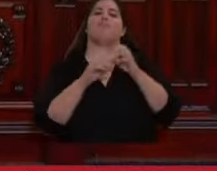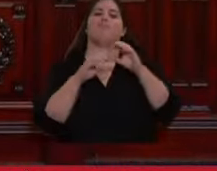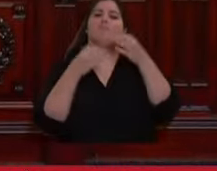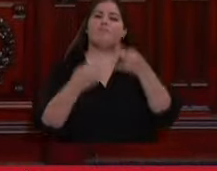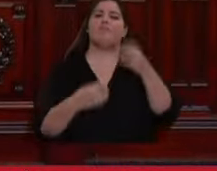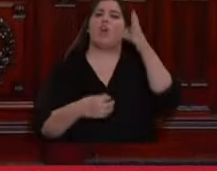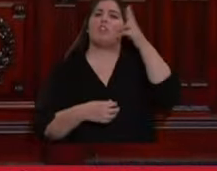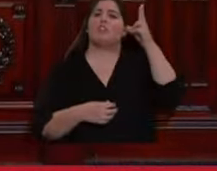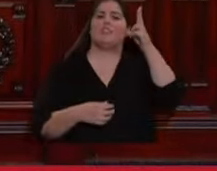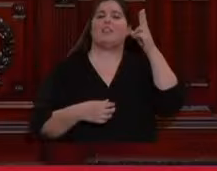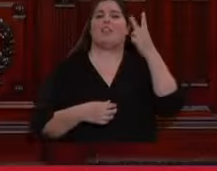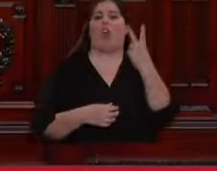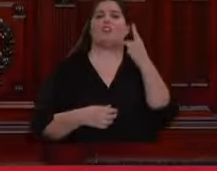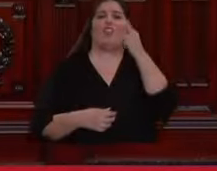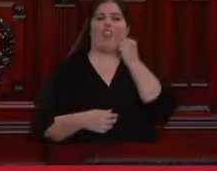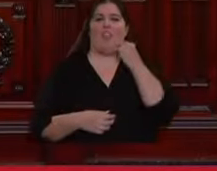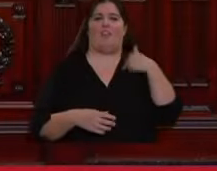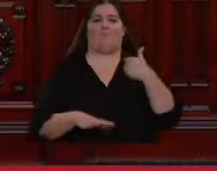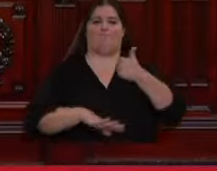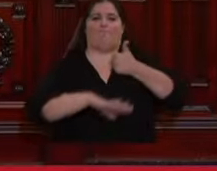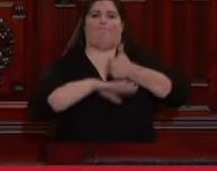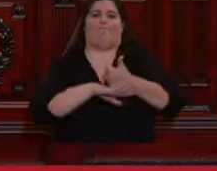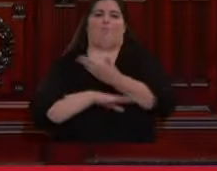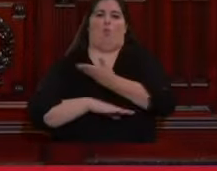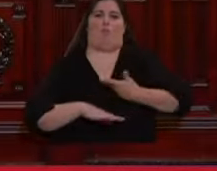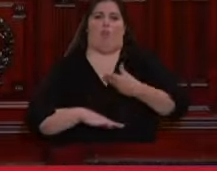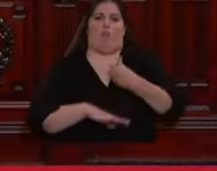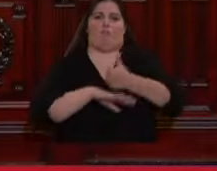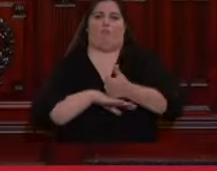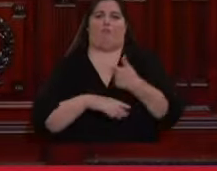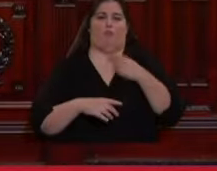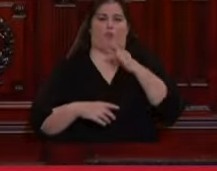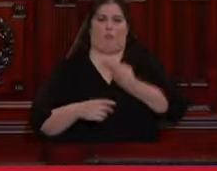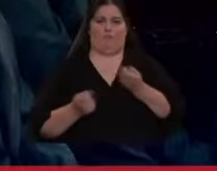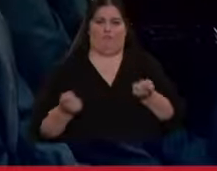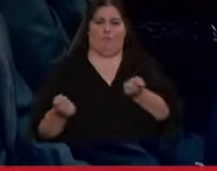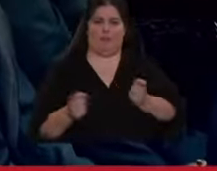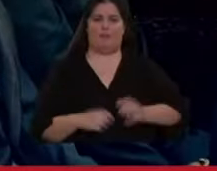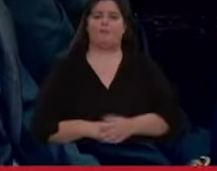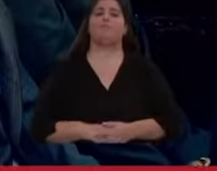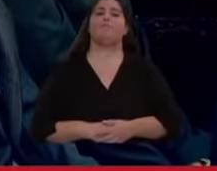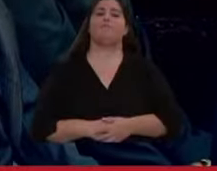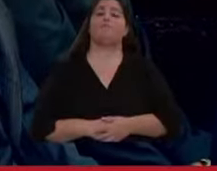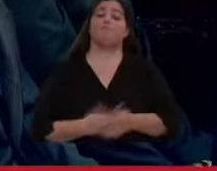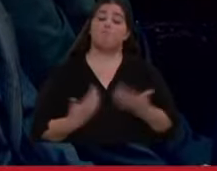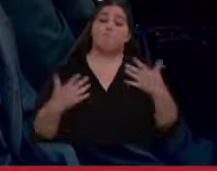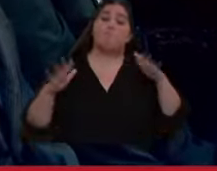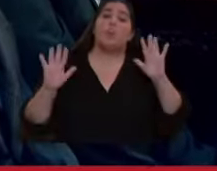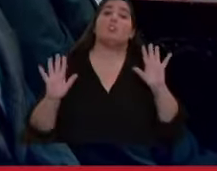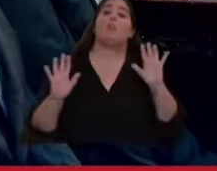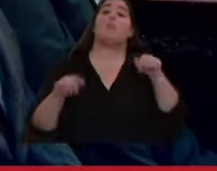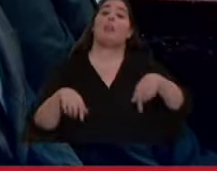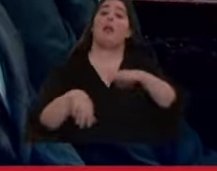en muchos casos con el congelamiento de salarios, con lo cual tenemos que discutirlo, cuáles son las